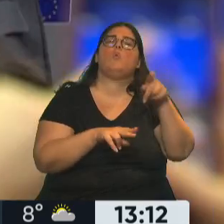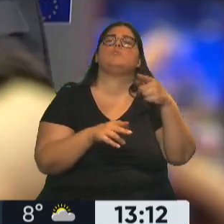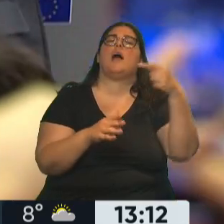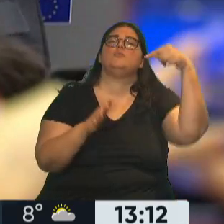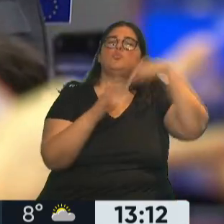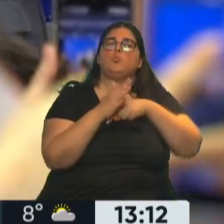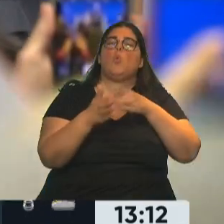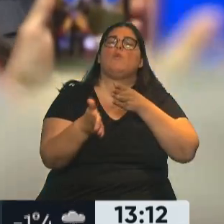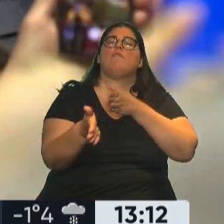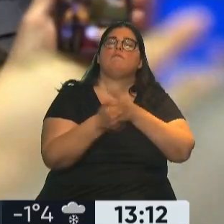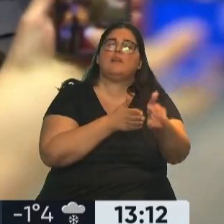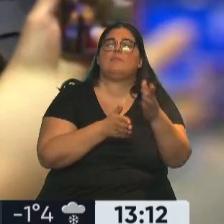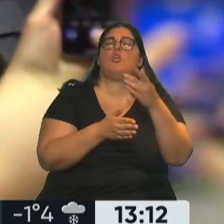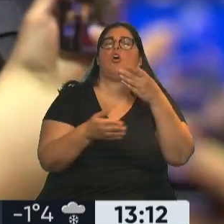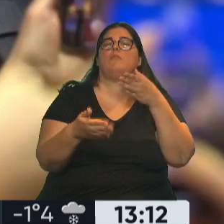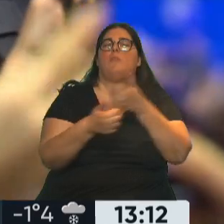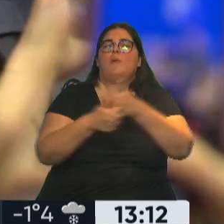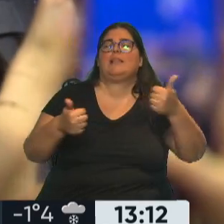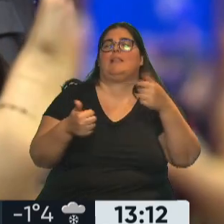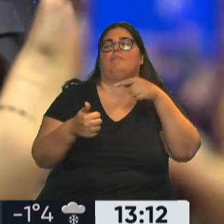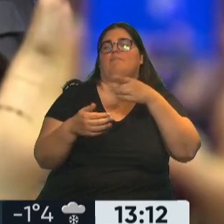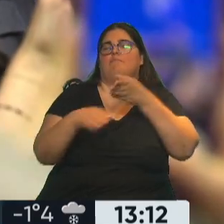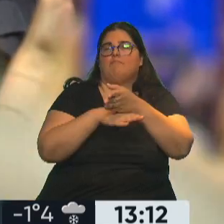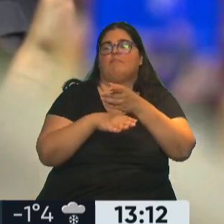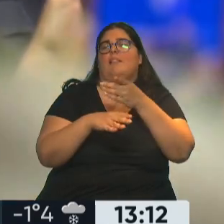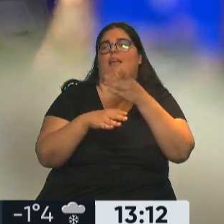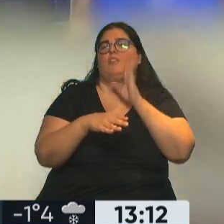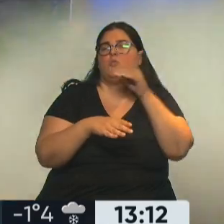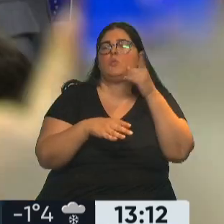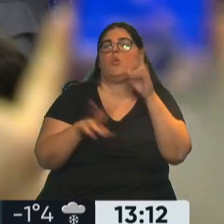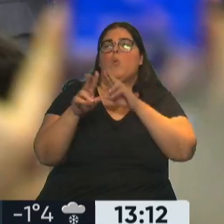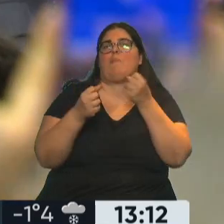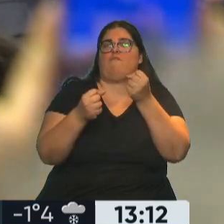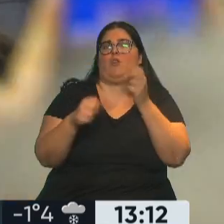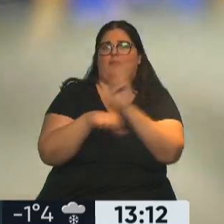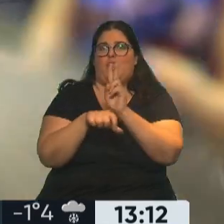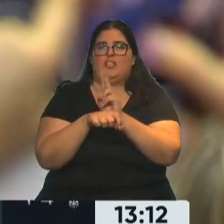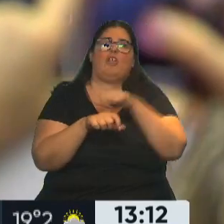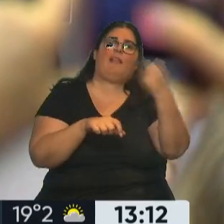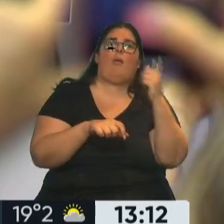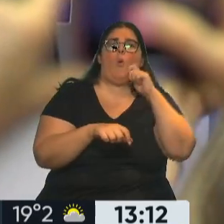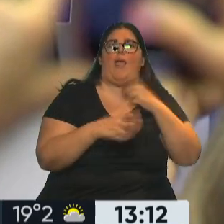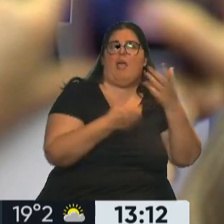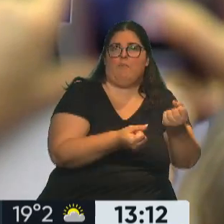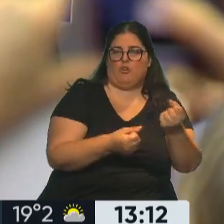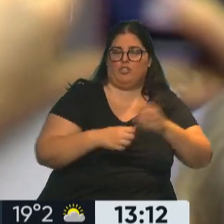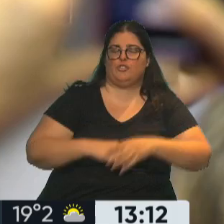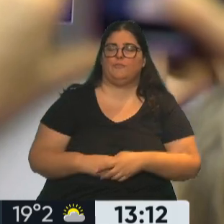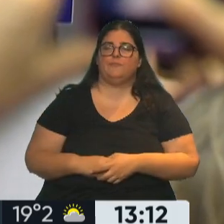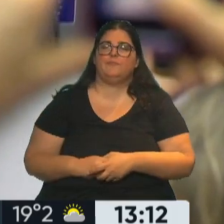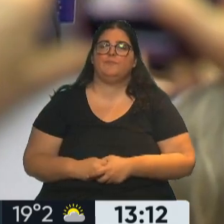Sur Unión Europea también tiene un paquete de 21000 millones de dó para kev a la espera de un consenso en el bloque para